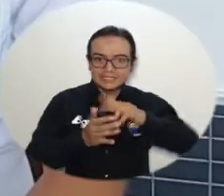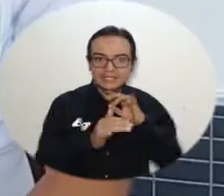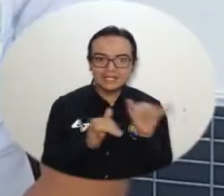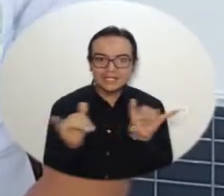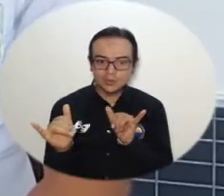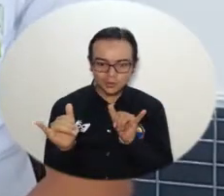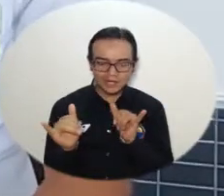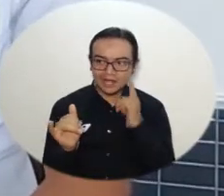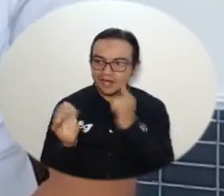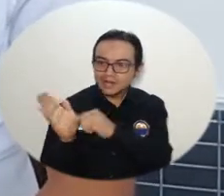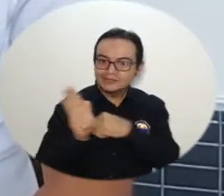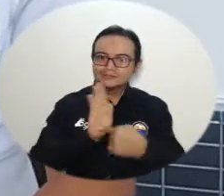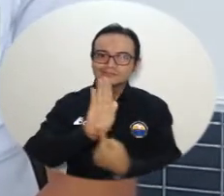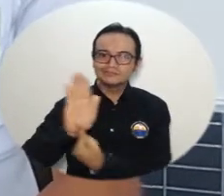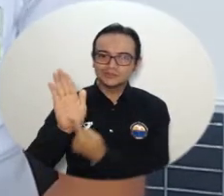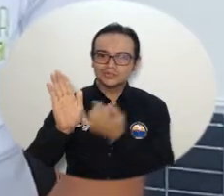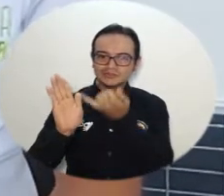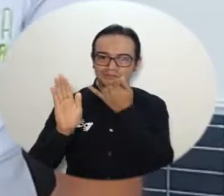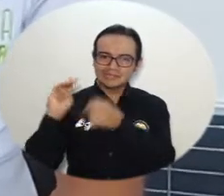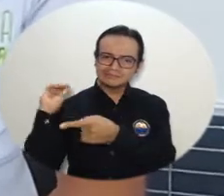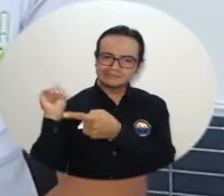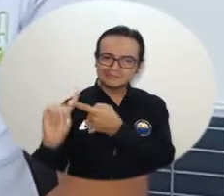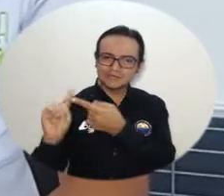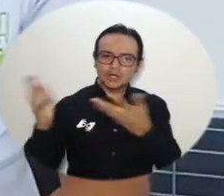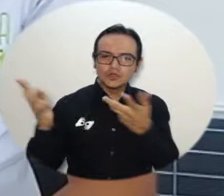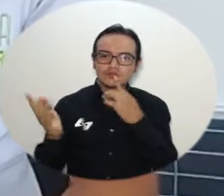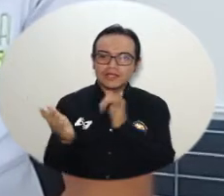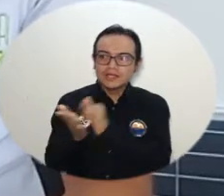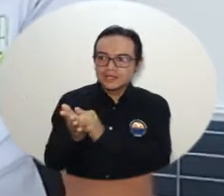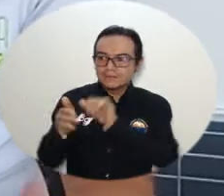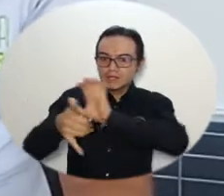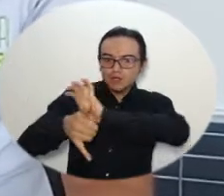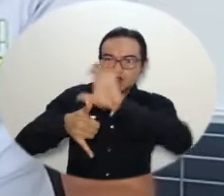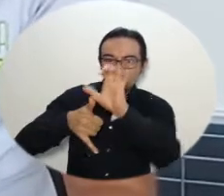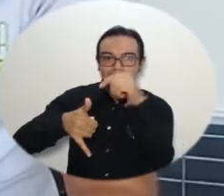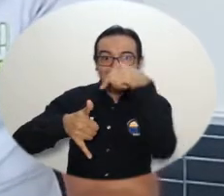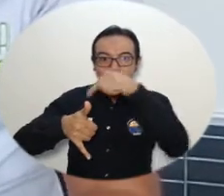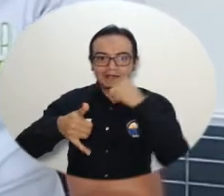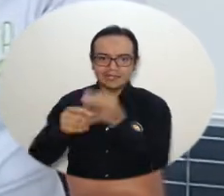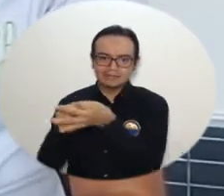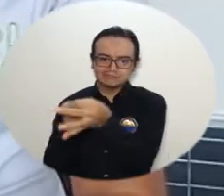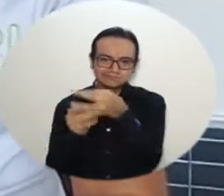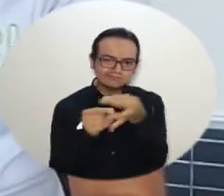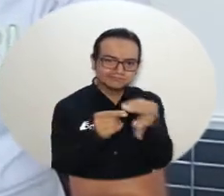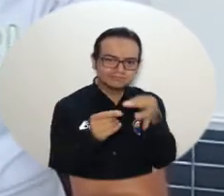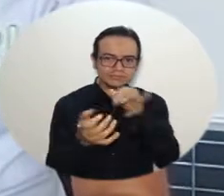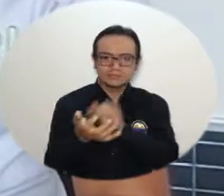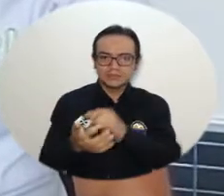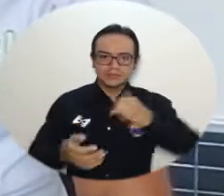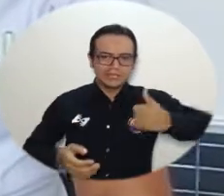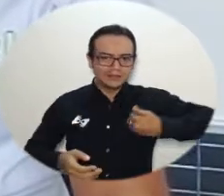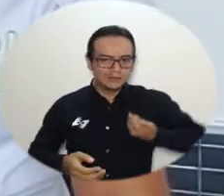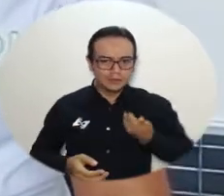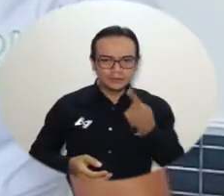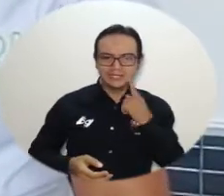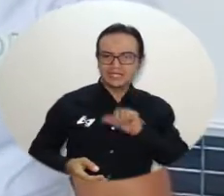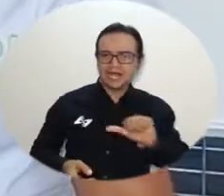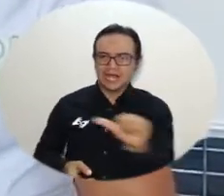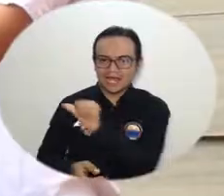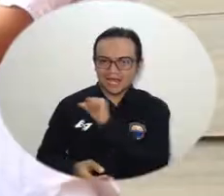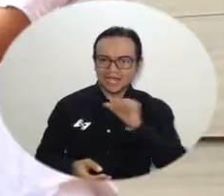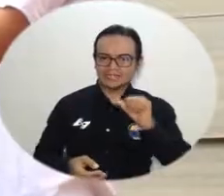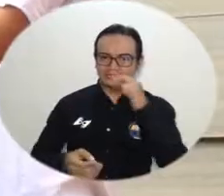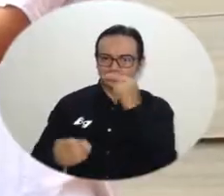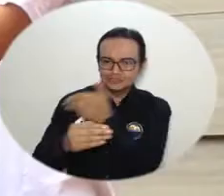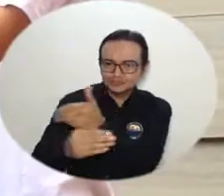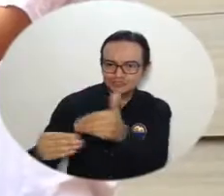Una gran oportunidad de poder visibilizar las historias que suceden en la profundidad de la Colombia rural, de las mujeres, de los niños y de los jóvenes que